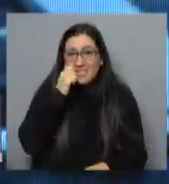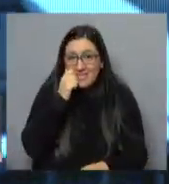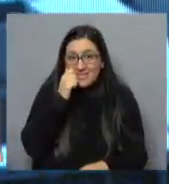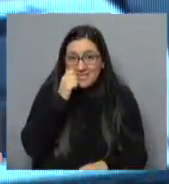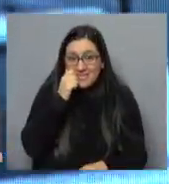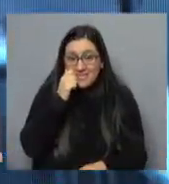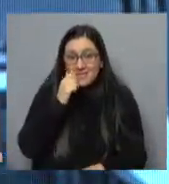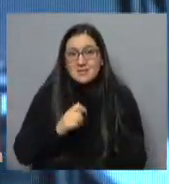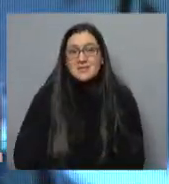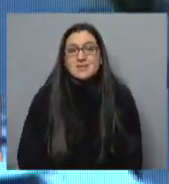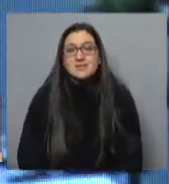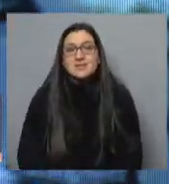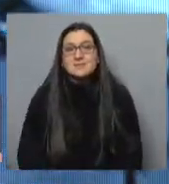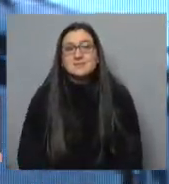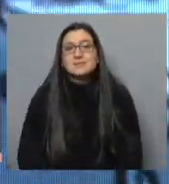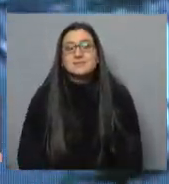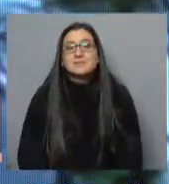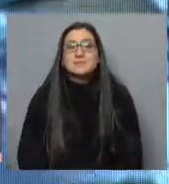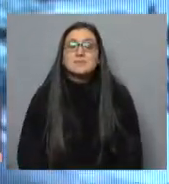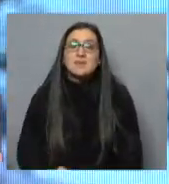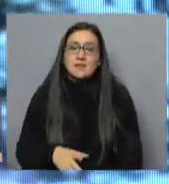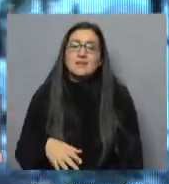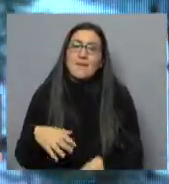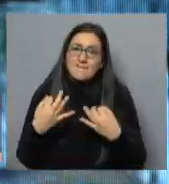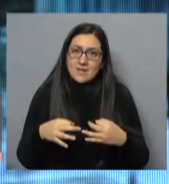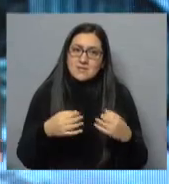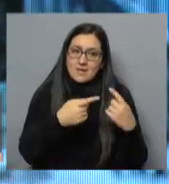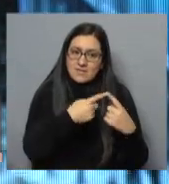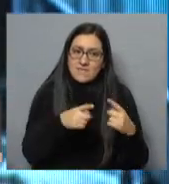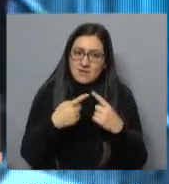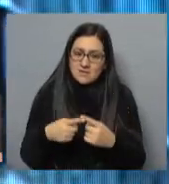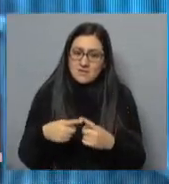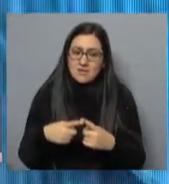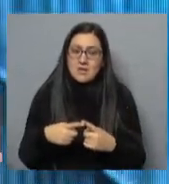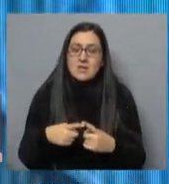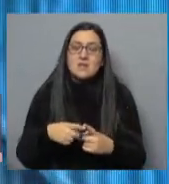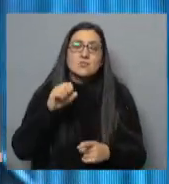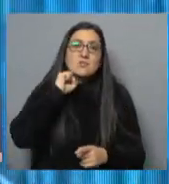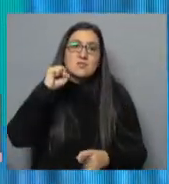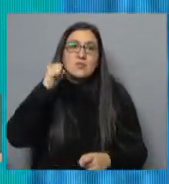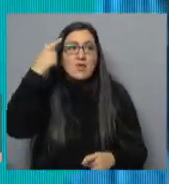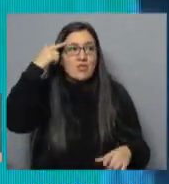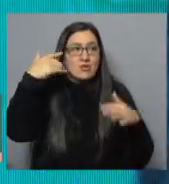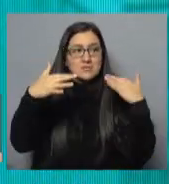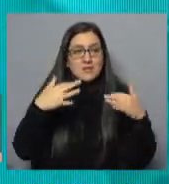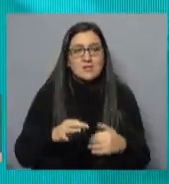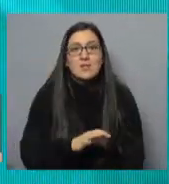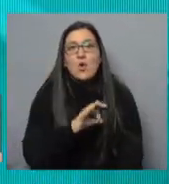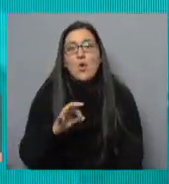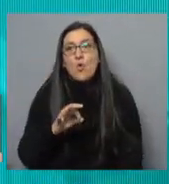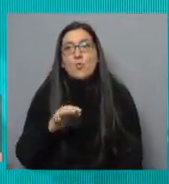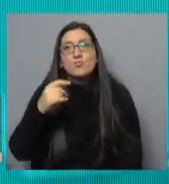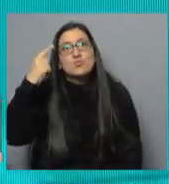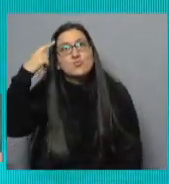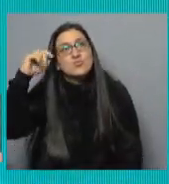decir, se habla. Y está bien eso, que se diferencie el suicidio en adolescente, el suicidio según el género,